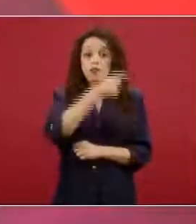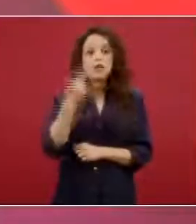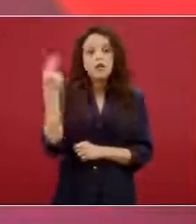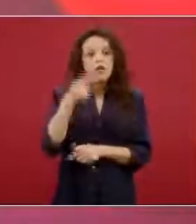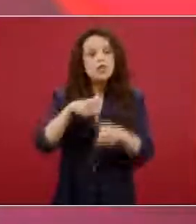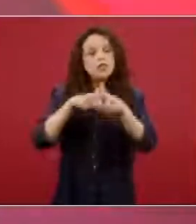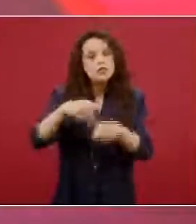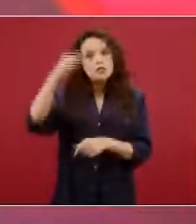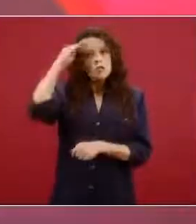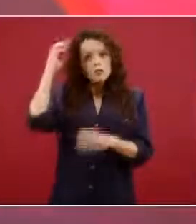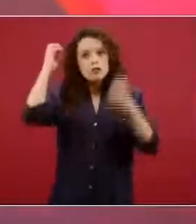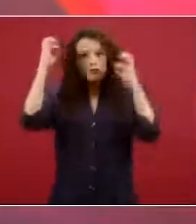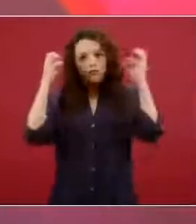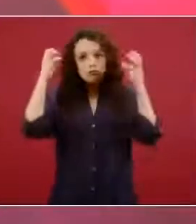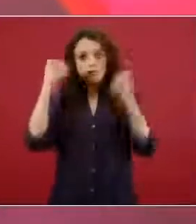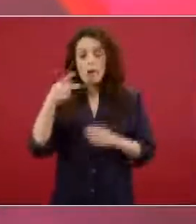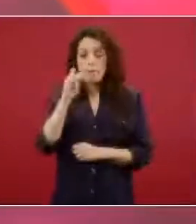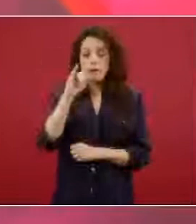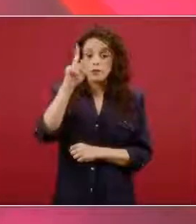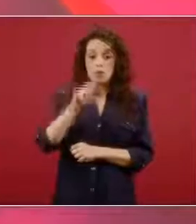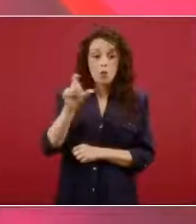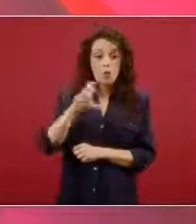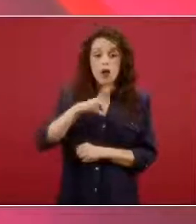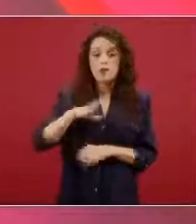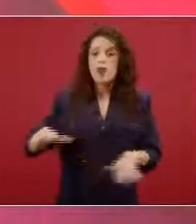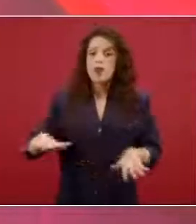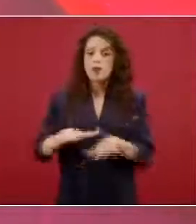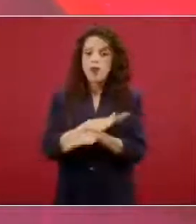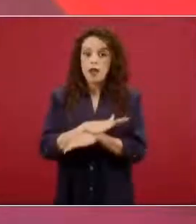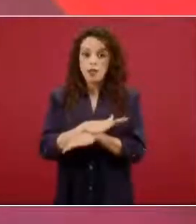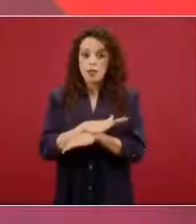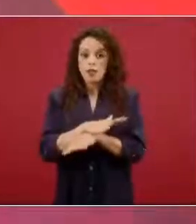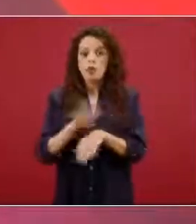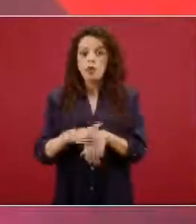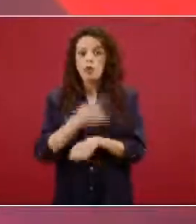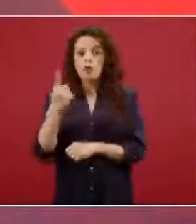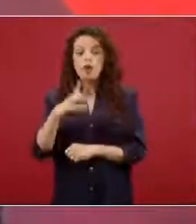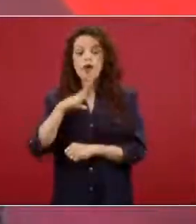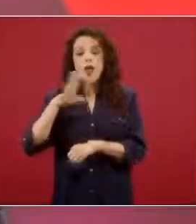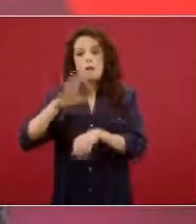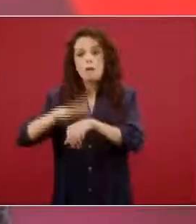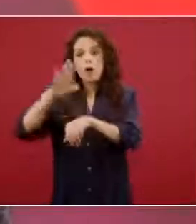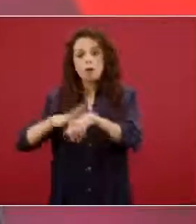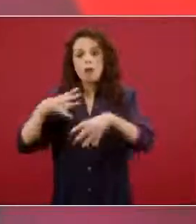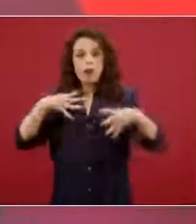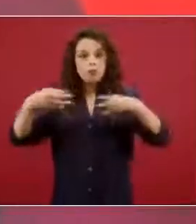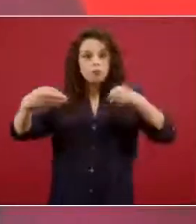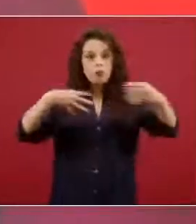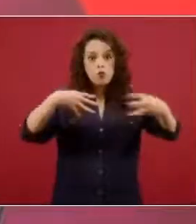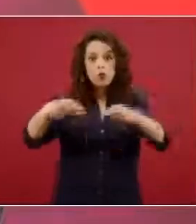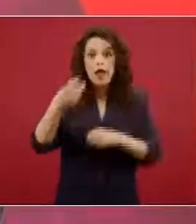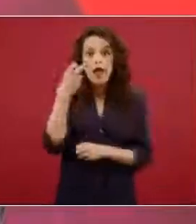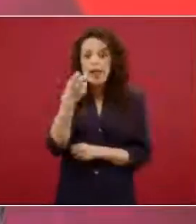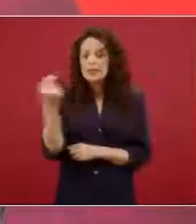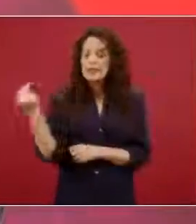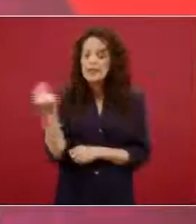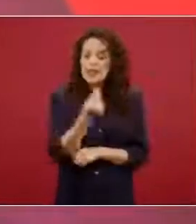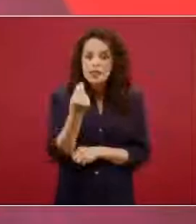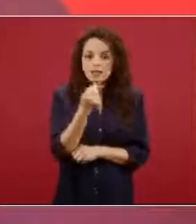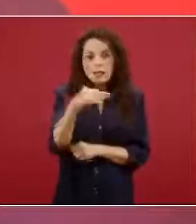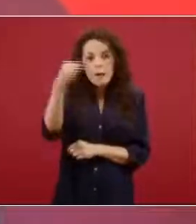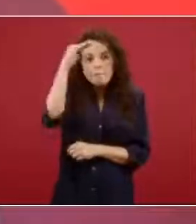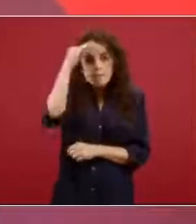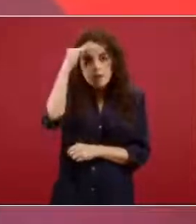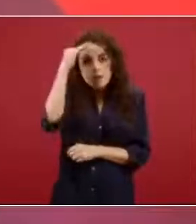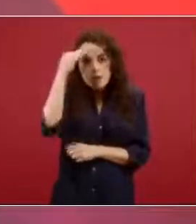una tendencia de cambio hacia arriba, donde se está incrementando la transmisión, es momento de reflexionar y